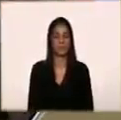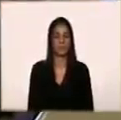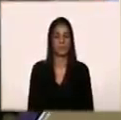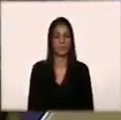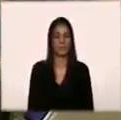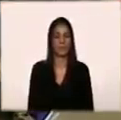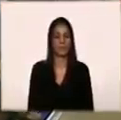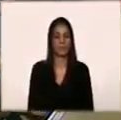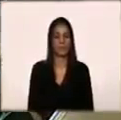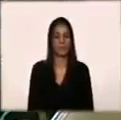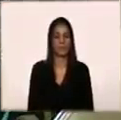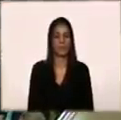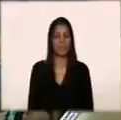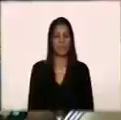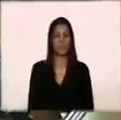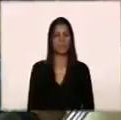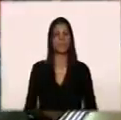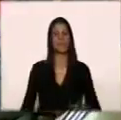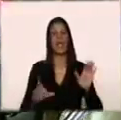La ley